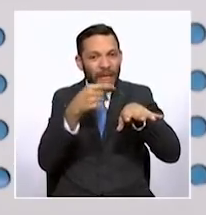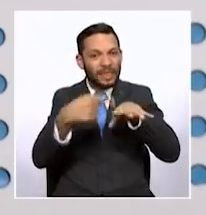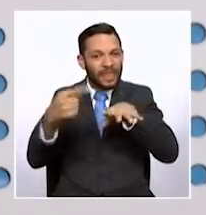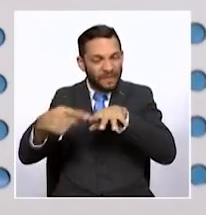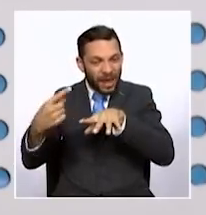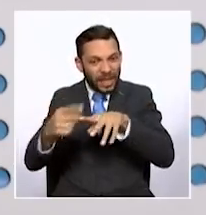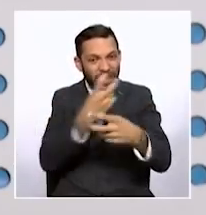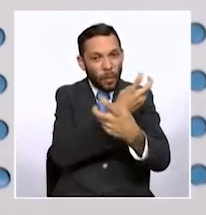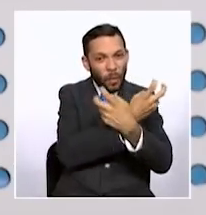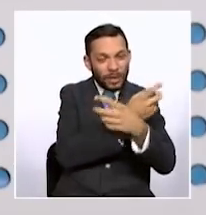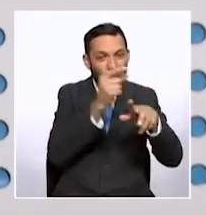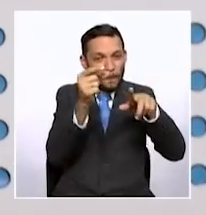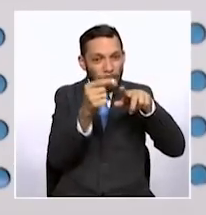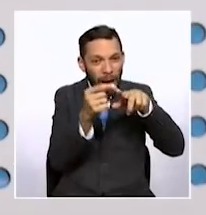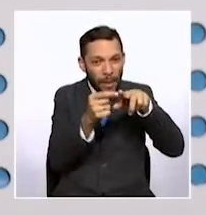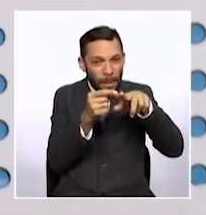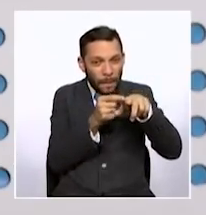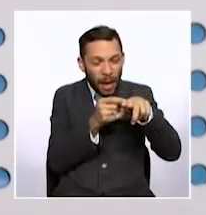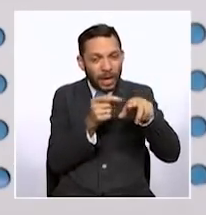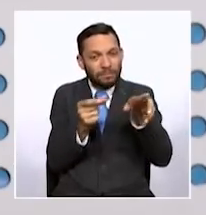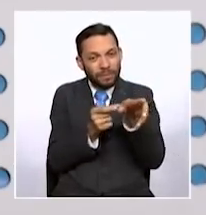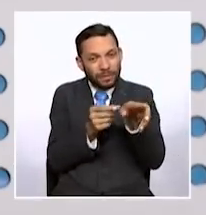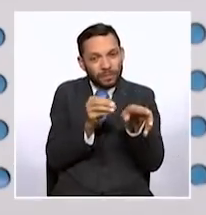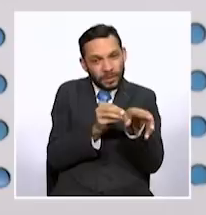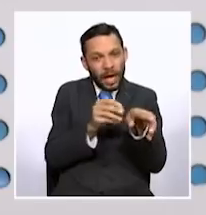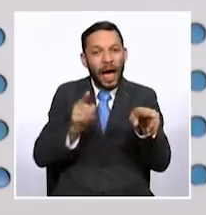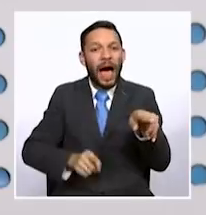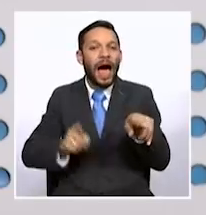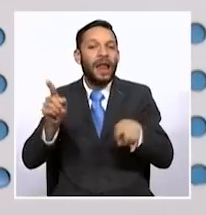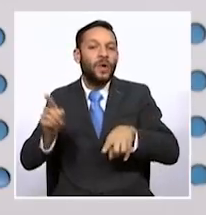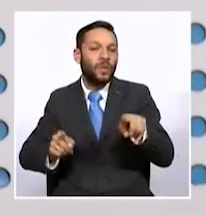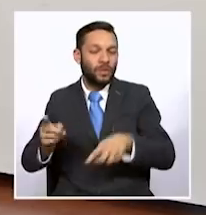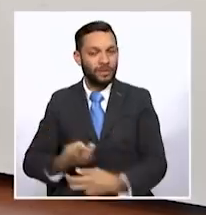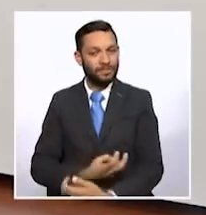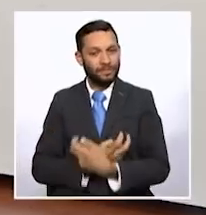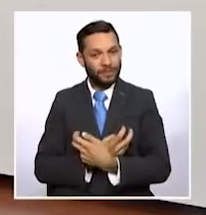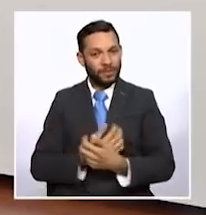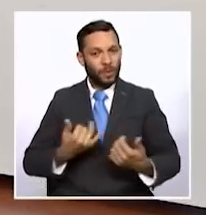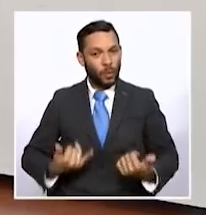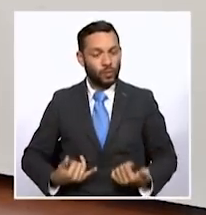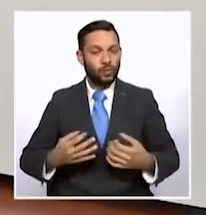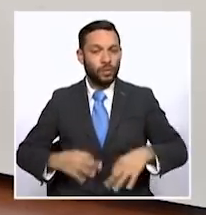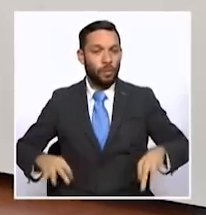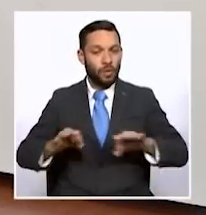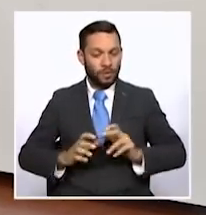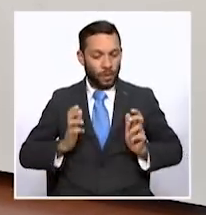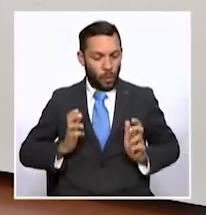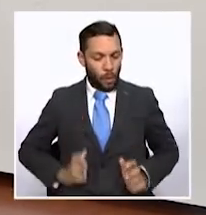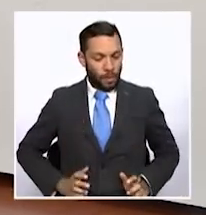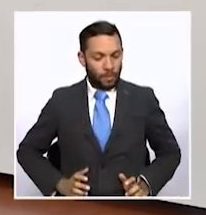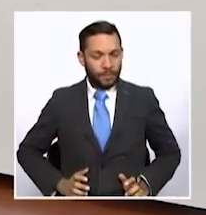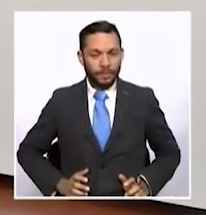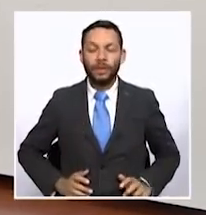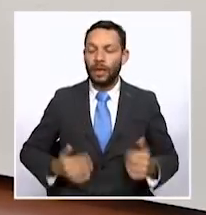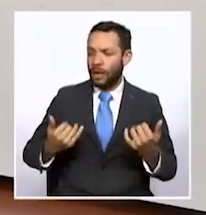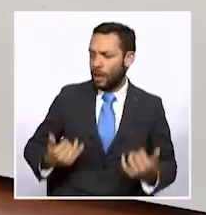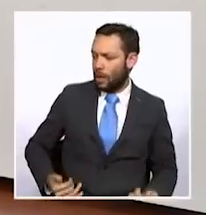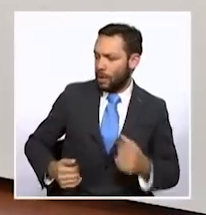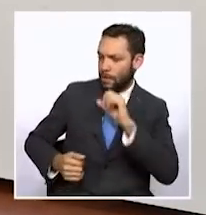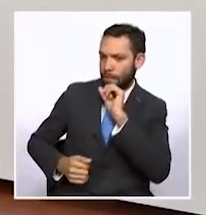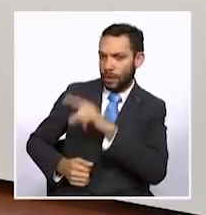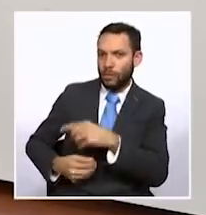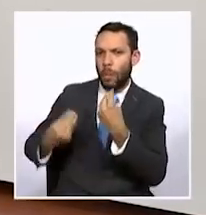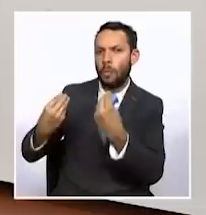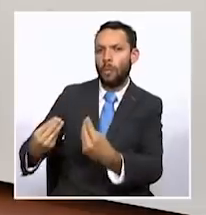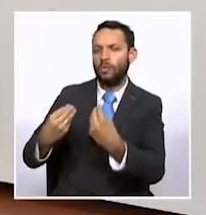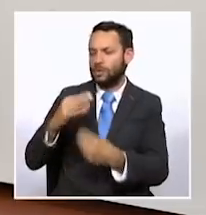la escápula principalmente, y algunos huesos en la pelvis. Bueno, yo voy a hablar de algo que la gente con frecuencia escribe,